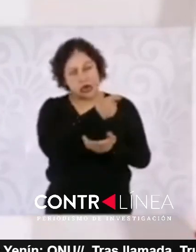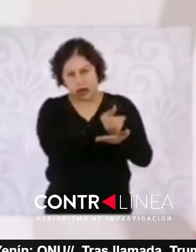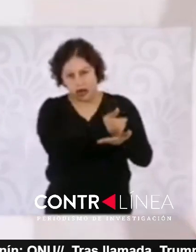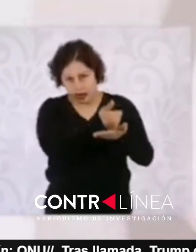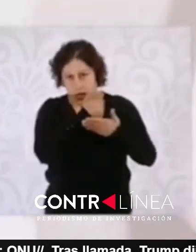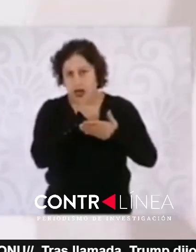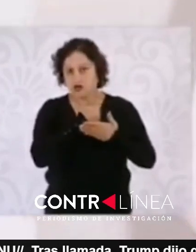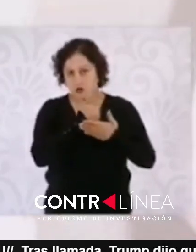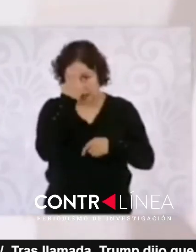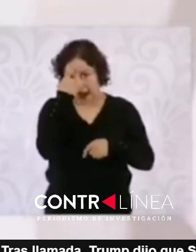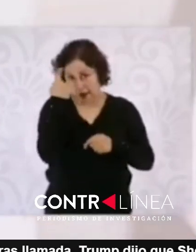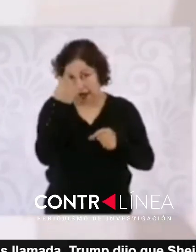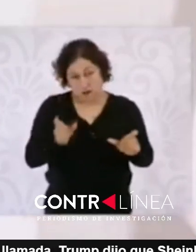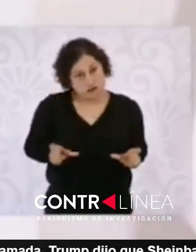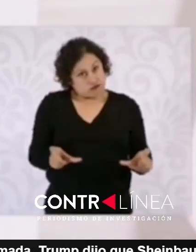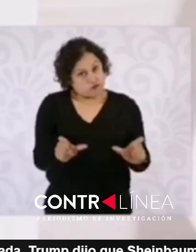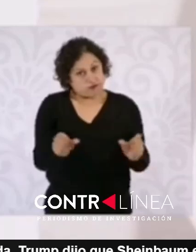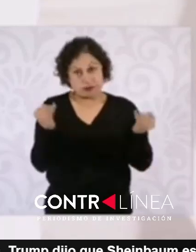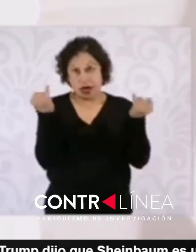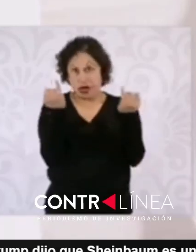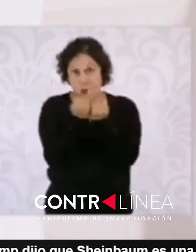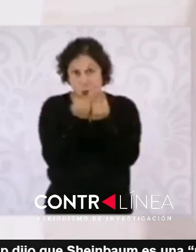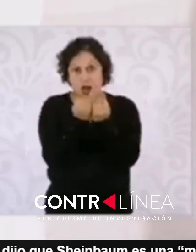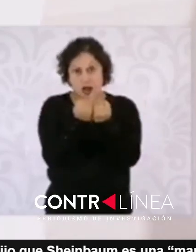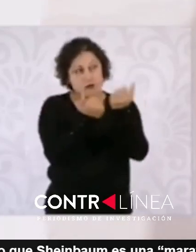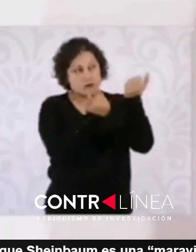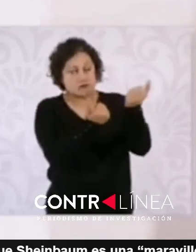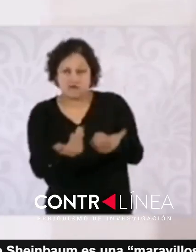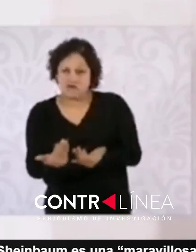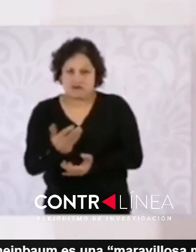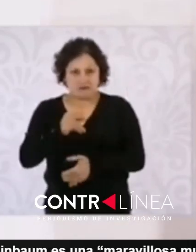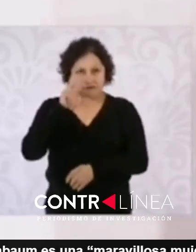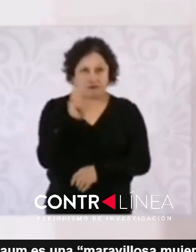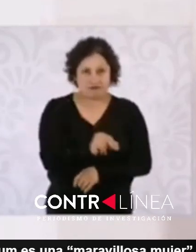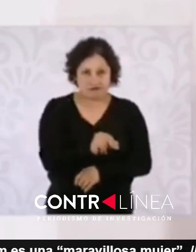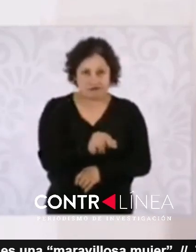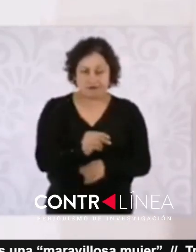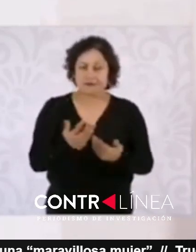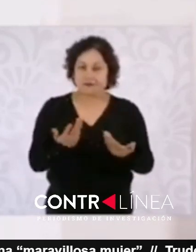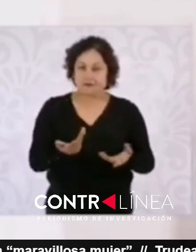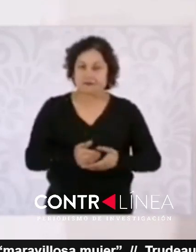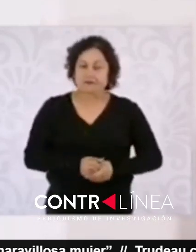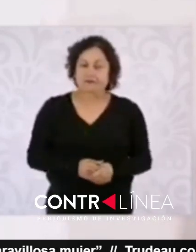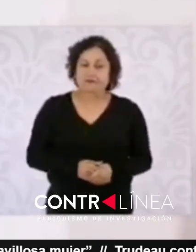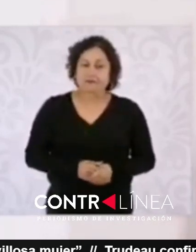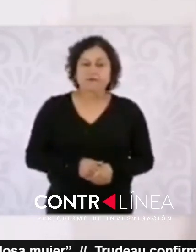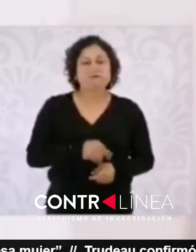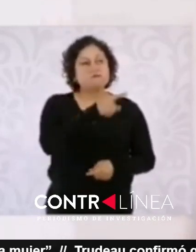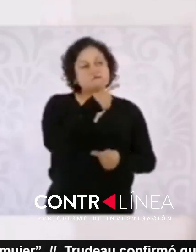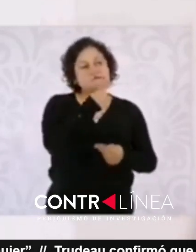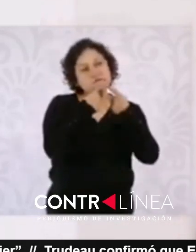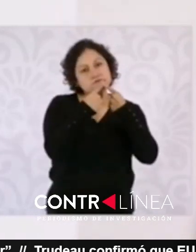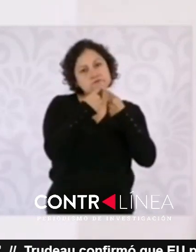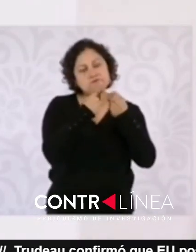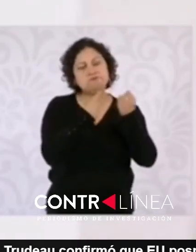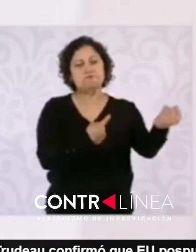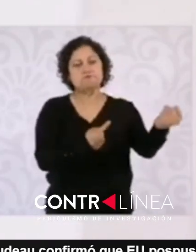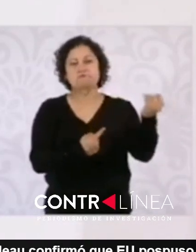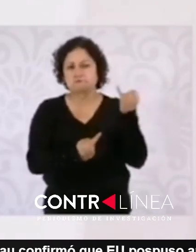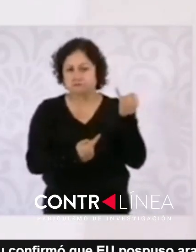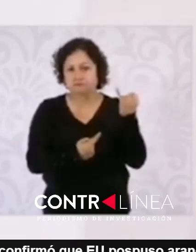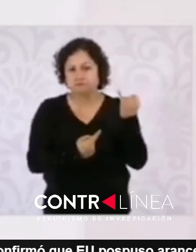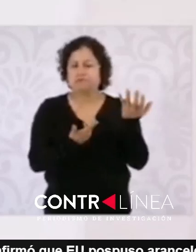el tráfico de armas de Estados Unidos a México. Estuvo de acuerdo